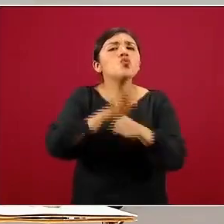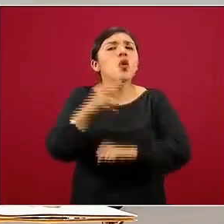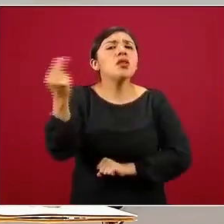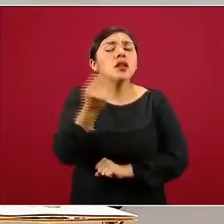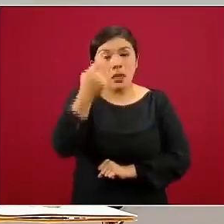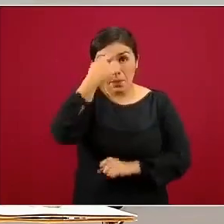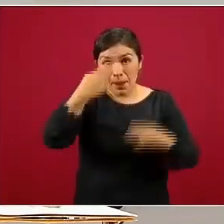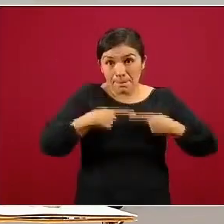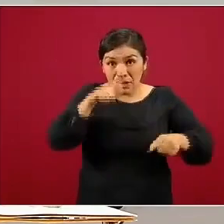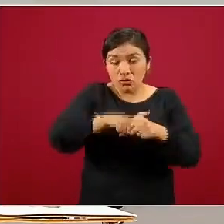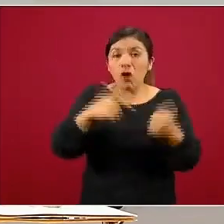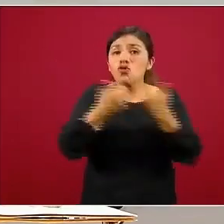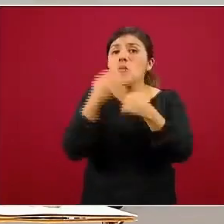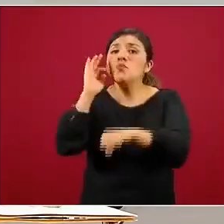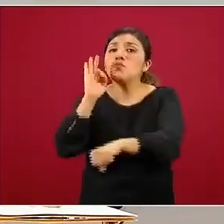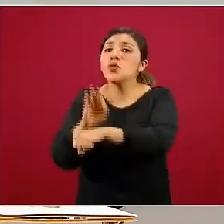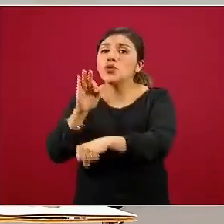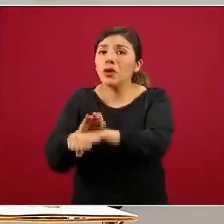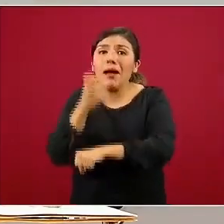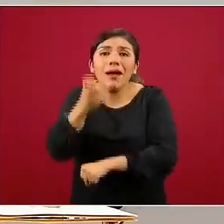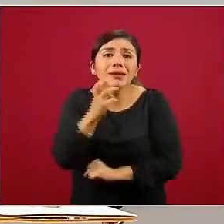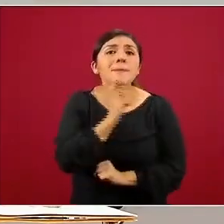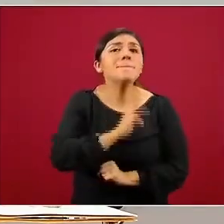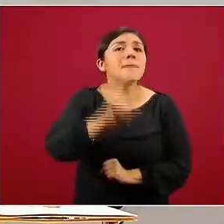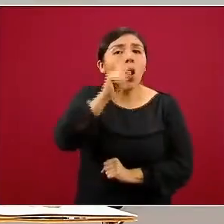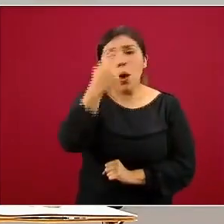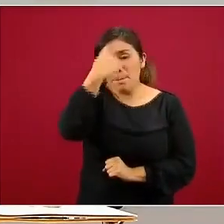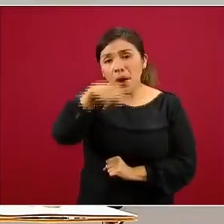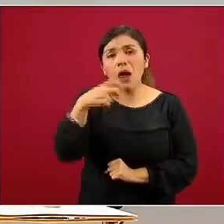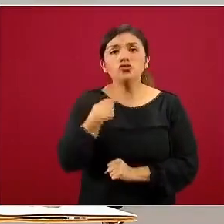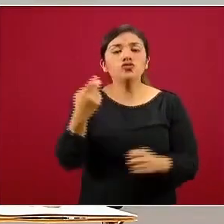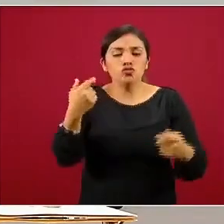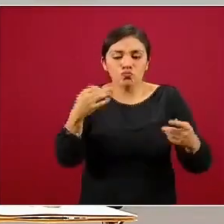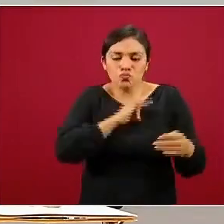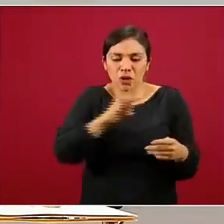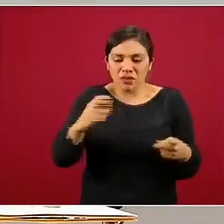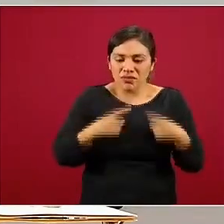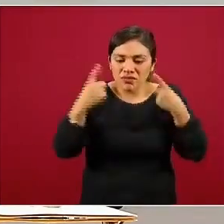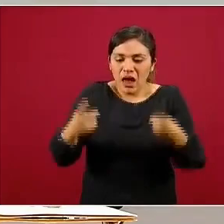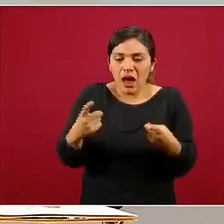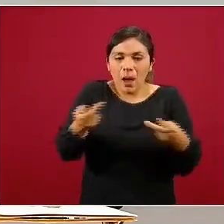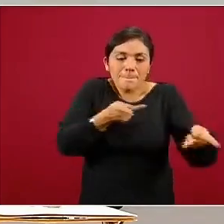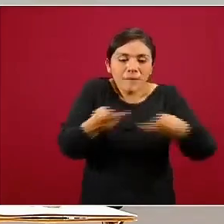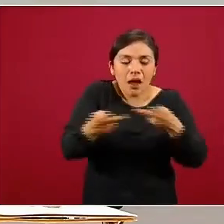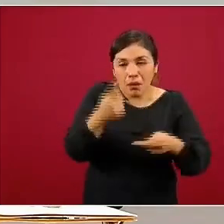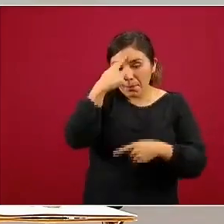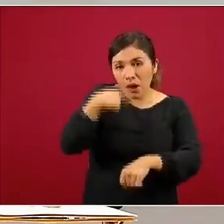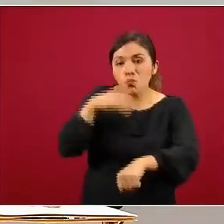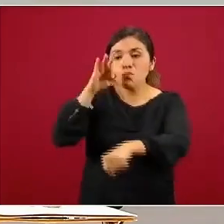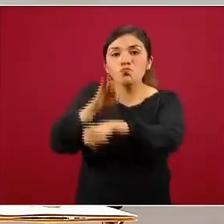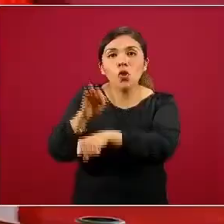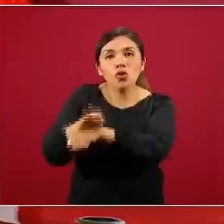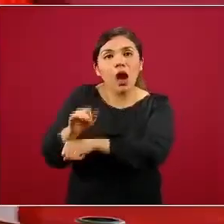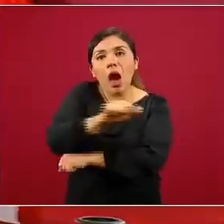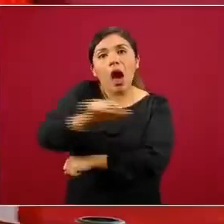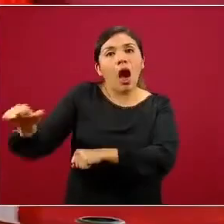para que el personal esté protegido. Es la mejor forma que podemos, la mejor estrategia para